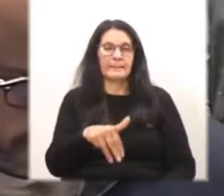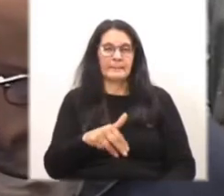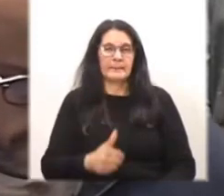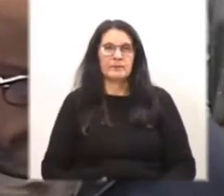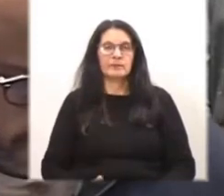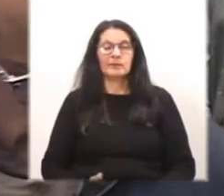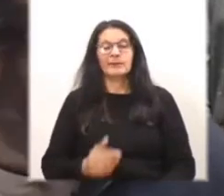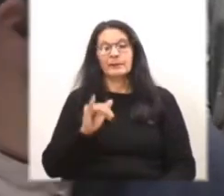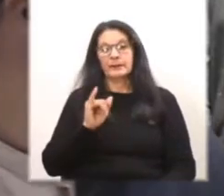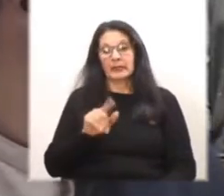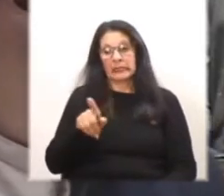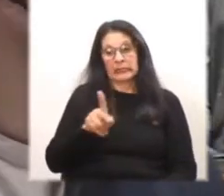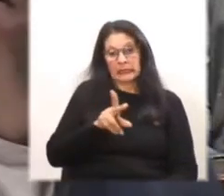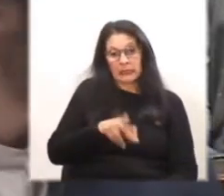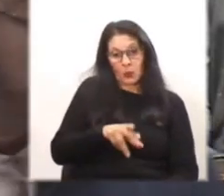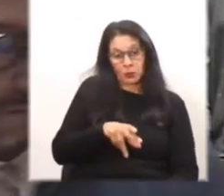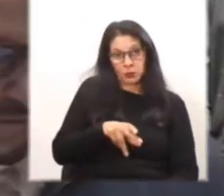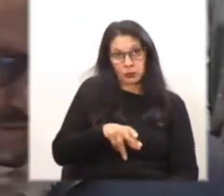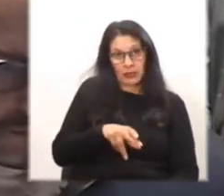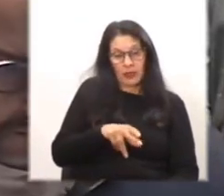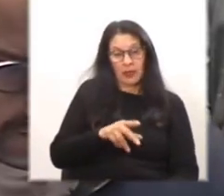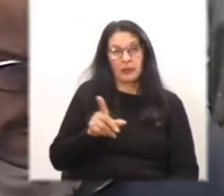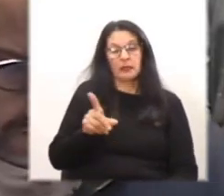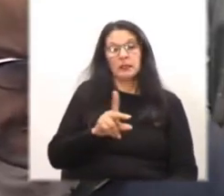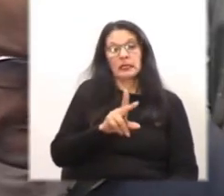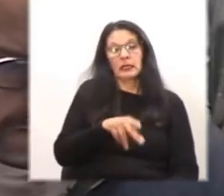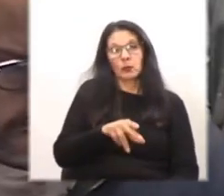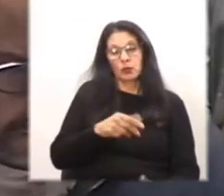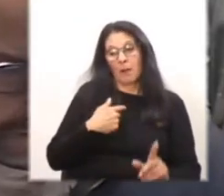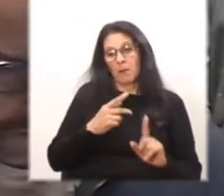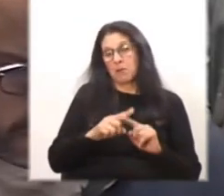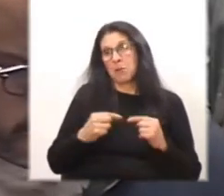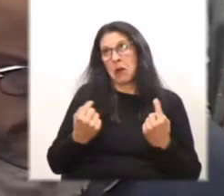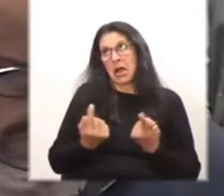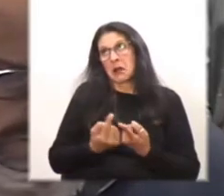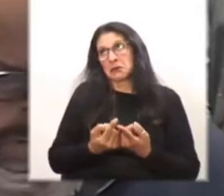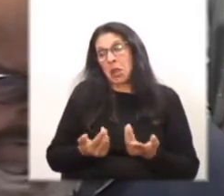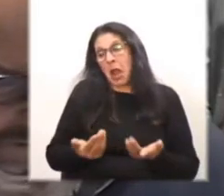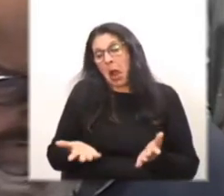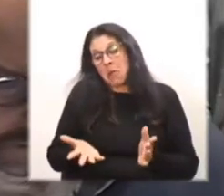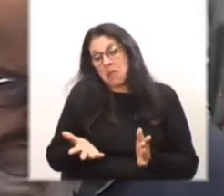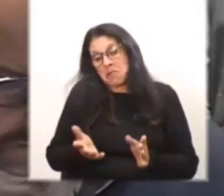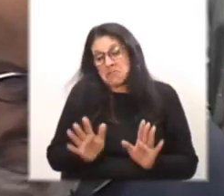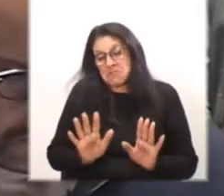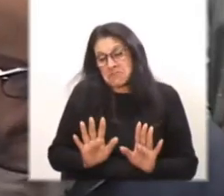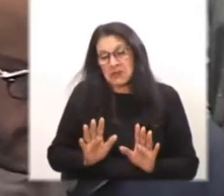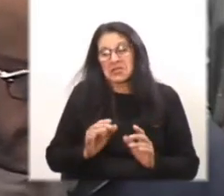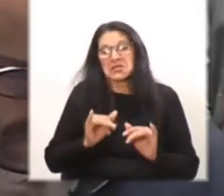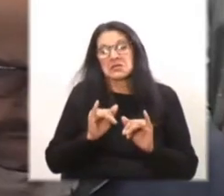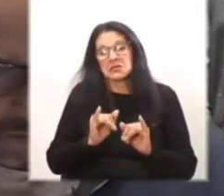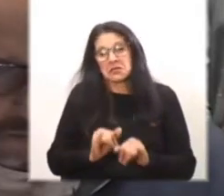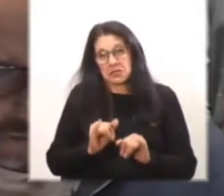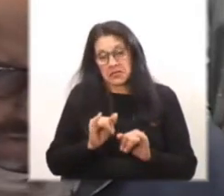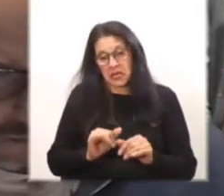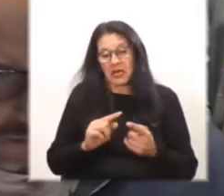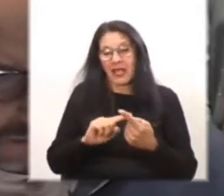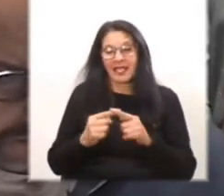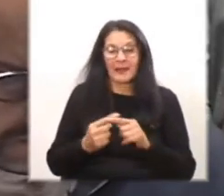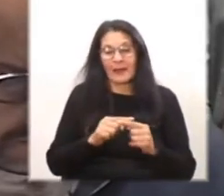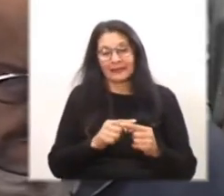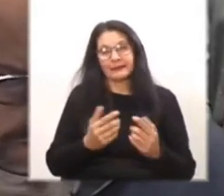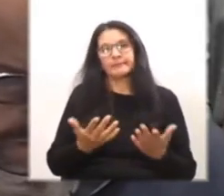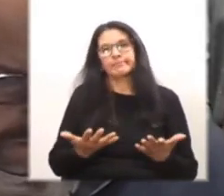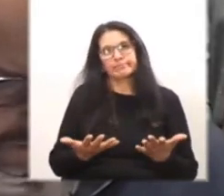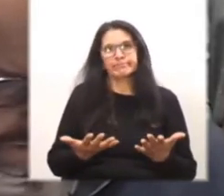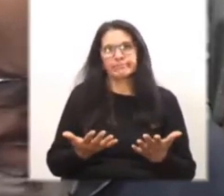Y esa renuncia, que si bien para nosotros no mueve la aguja, sí condiciona el debate y